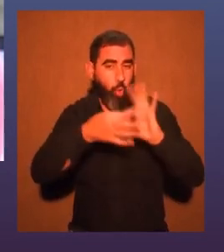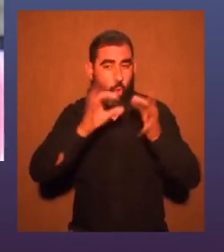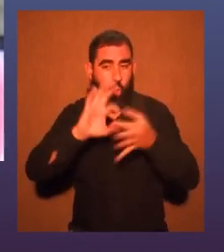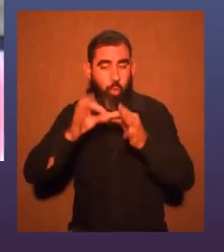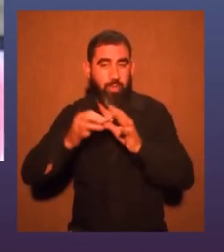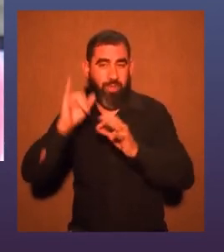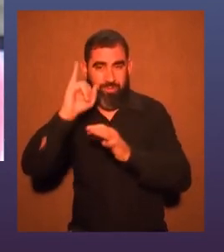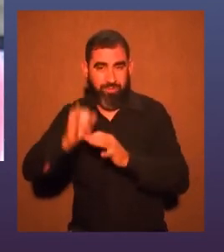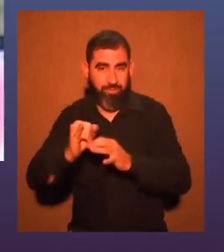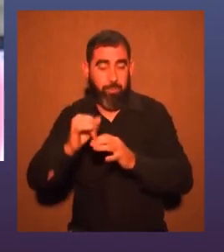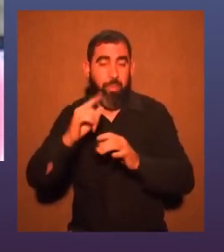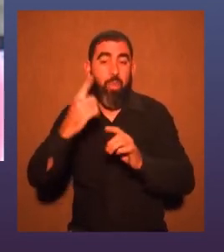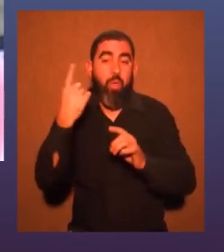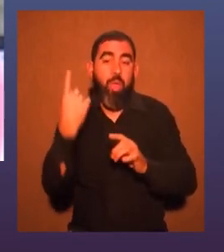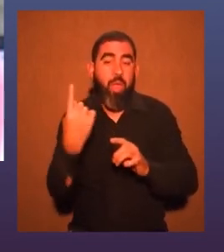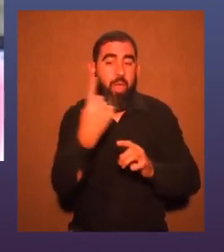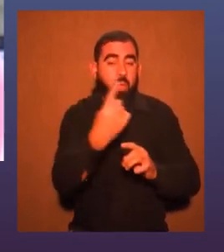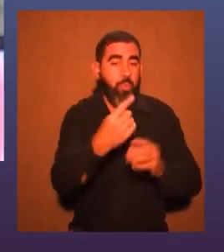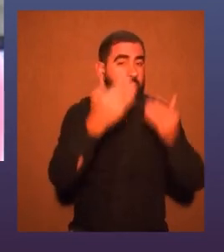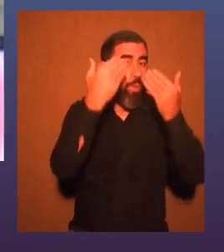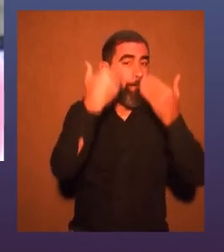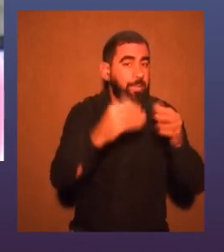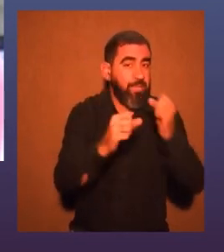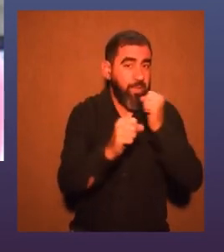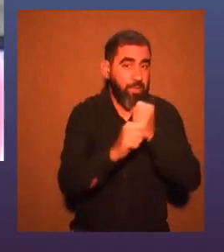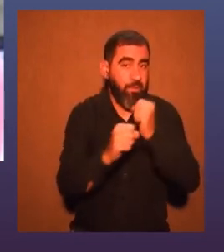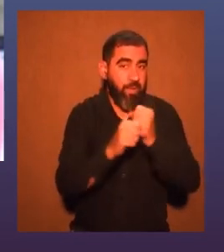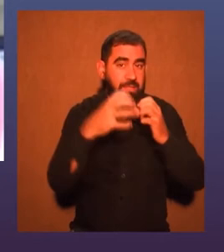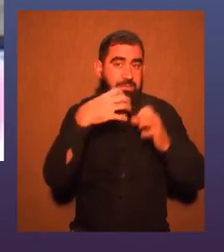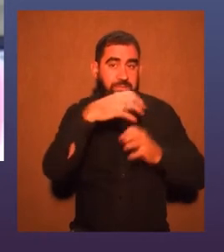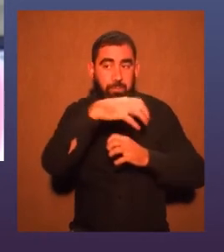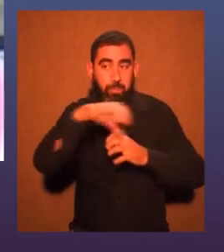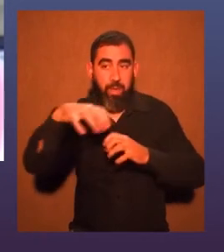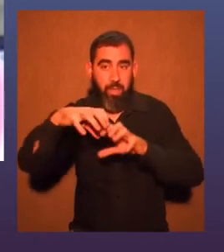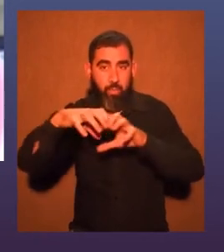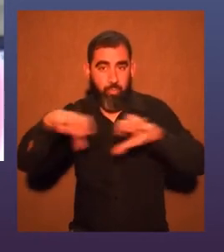sí, ¿no? Cada área empieza a trabajar por separado, ¿no?